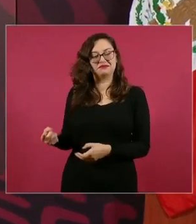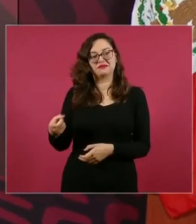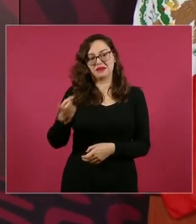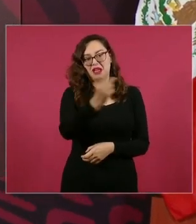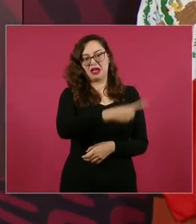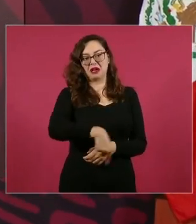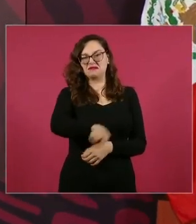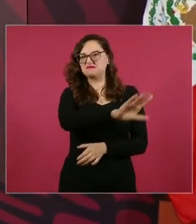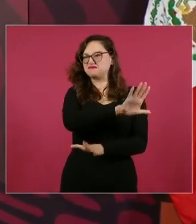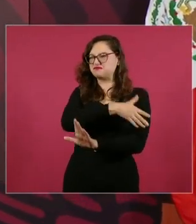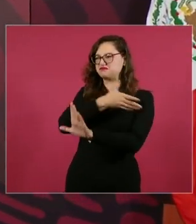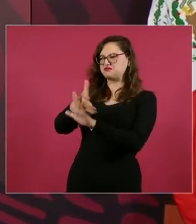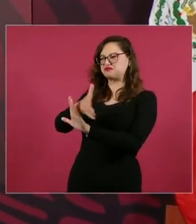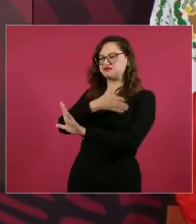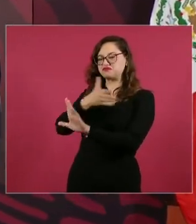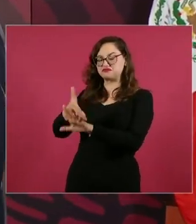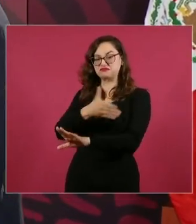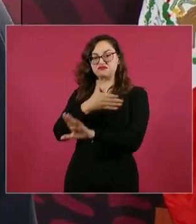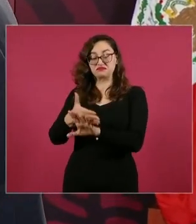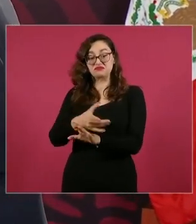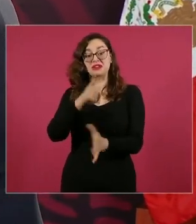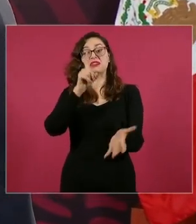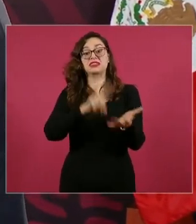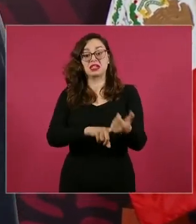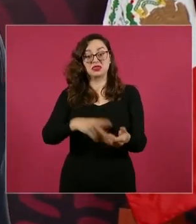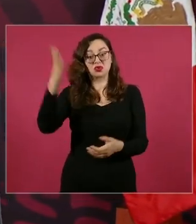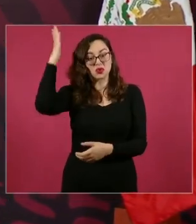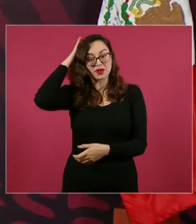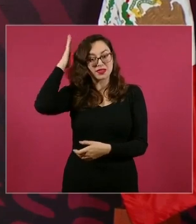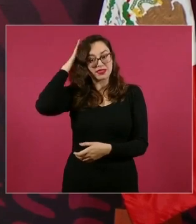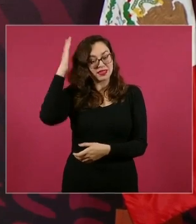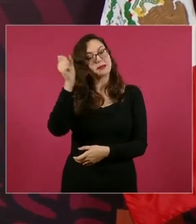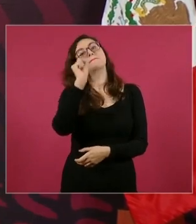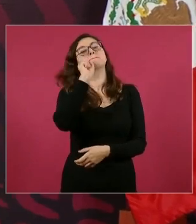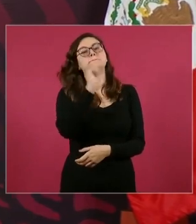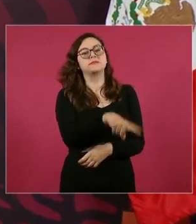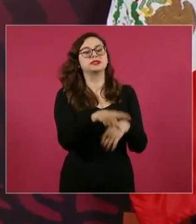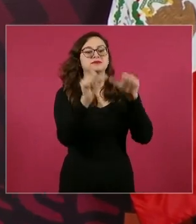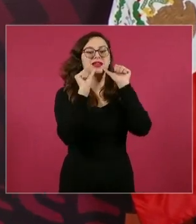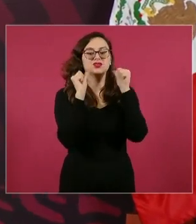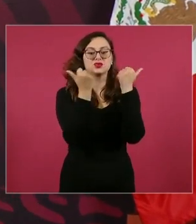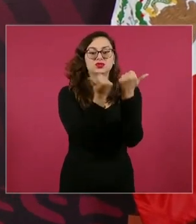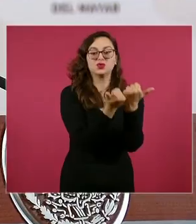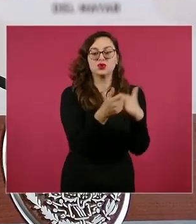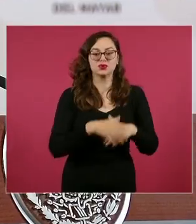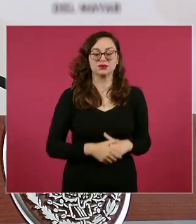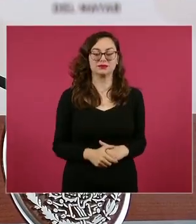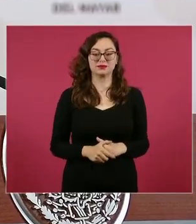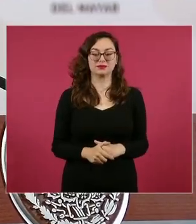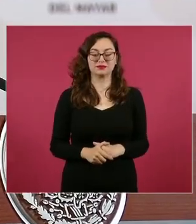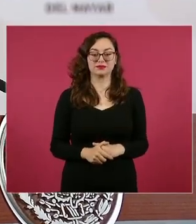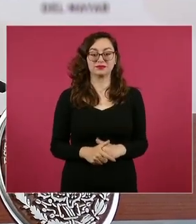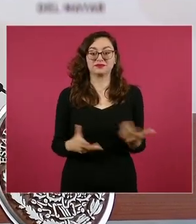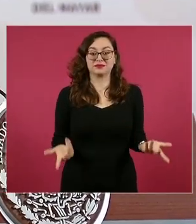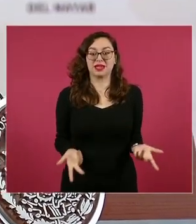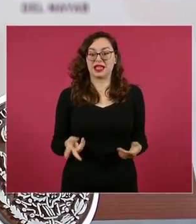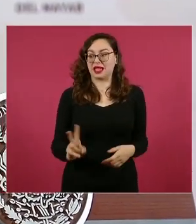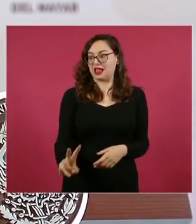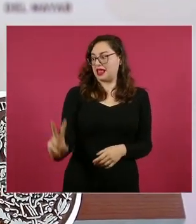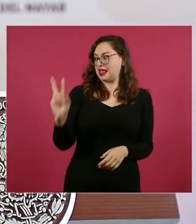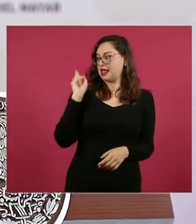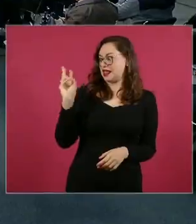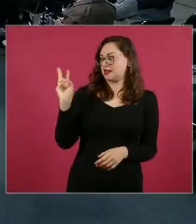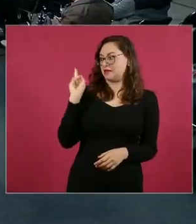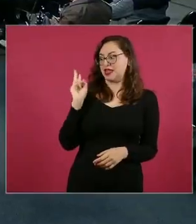nuestro país Bueno todavía el viernes a ver si